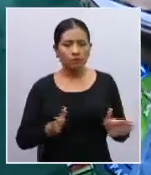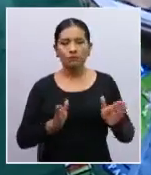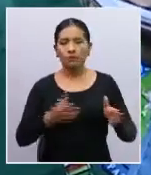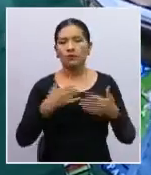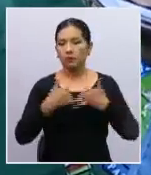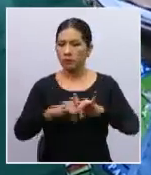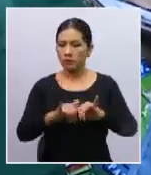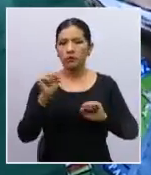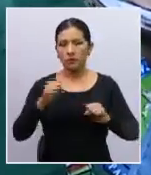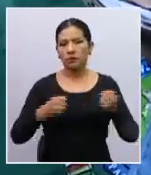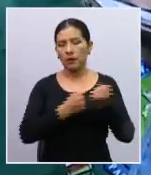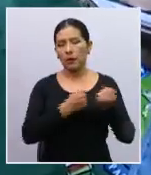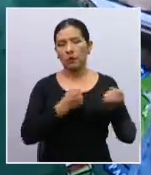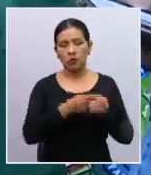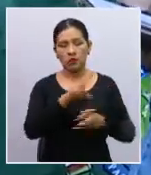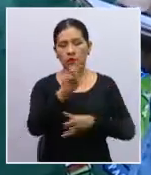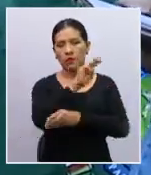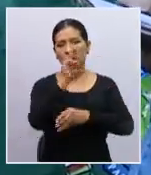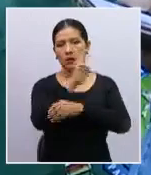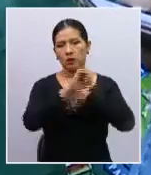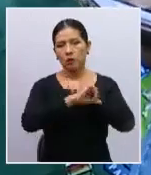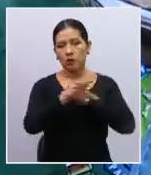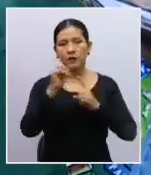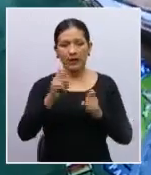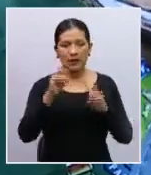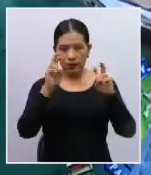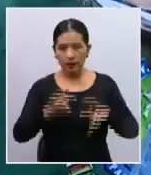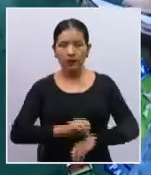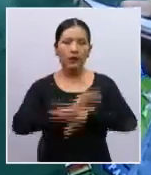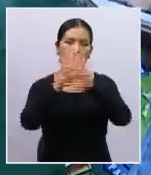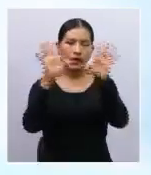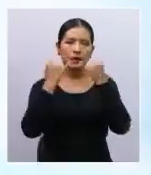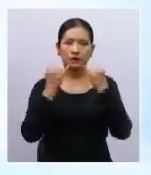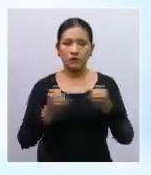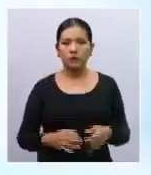está llevando el Ministerio Público para que se pueda esclarecer.